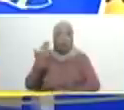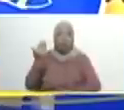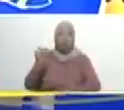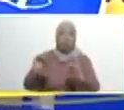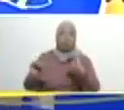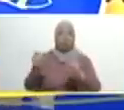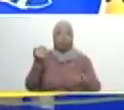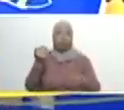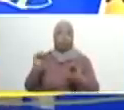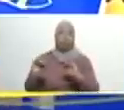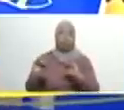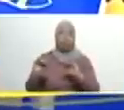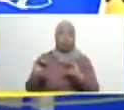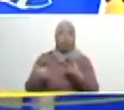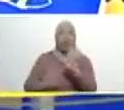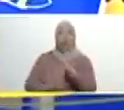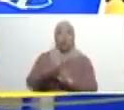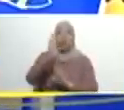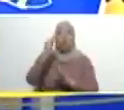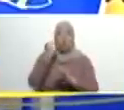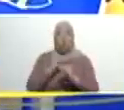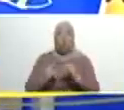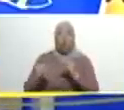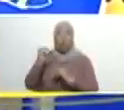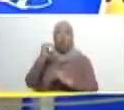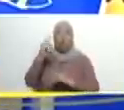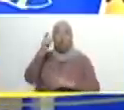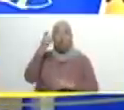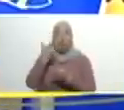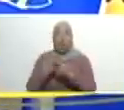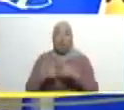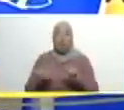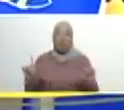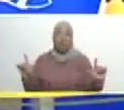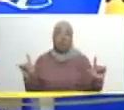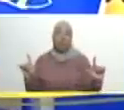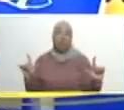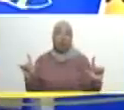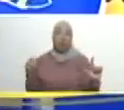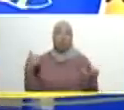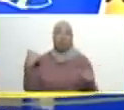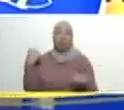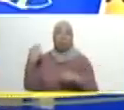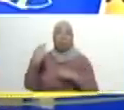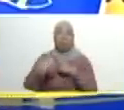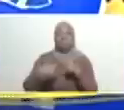pueblo, heredada de los libertadores.